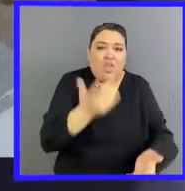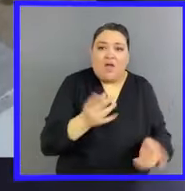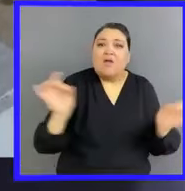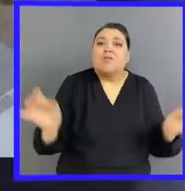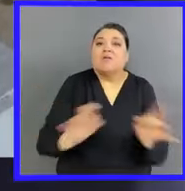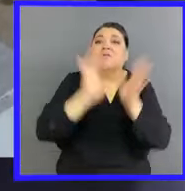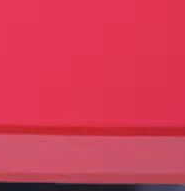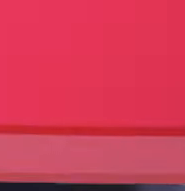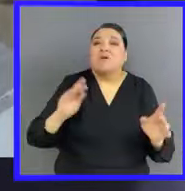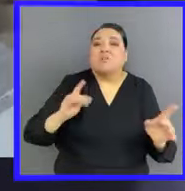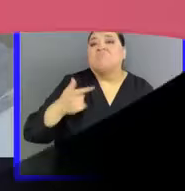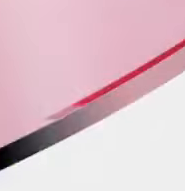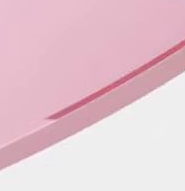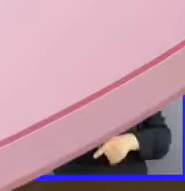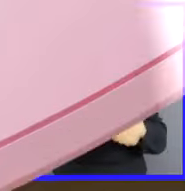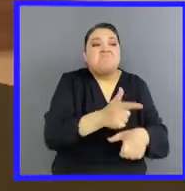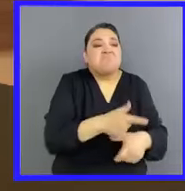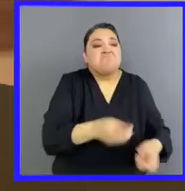violentas.